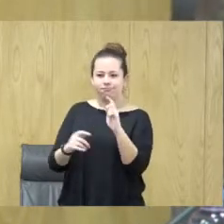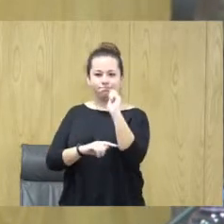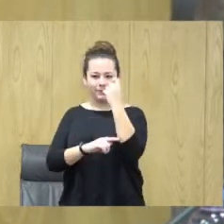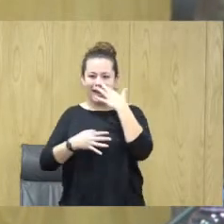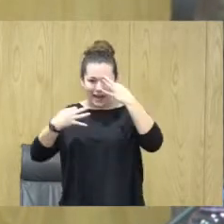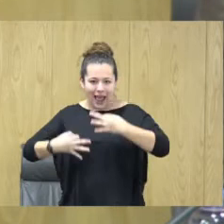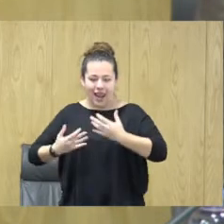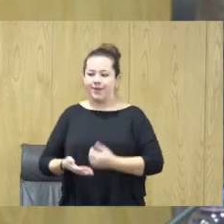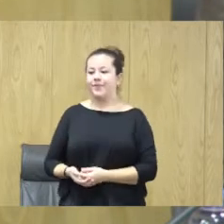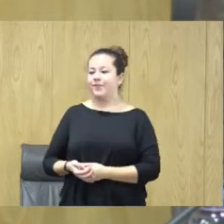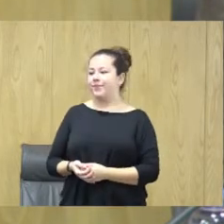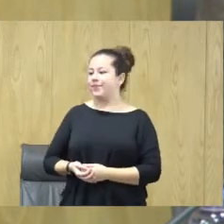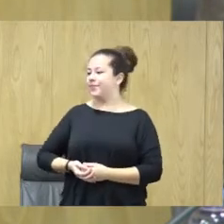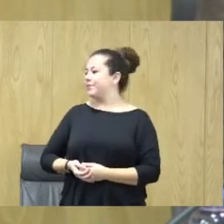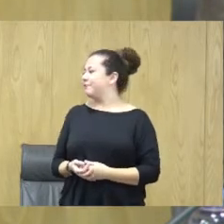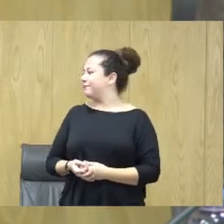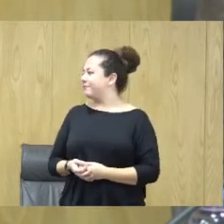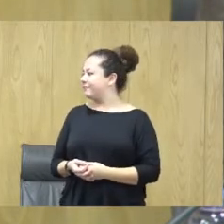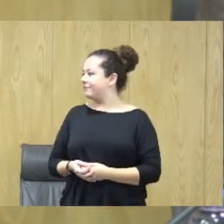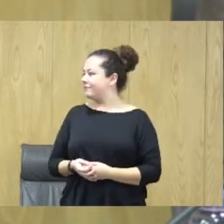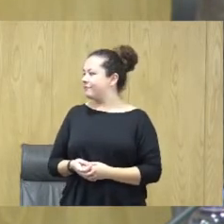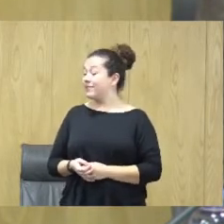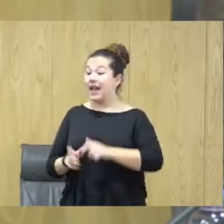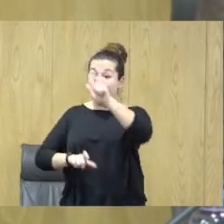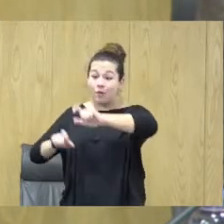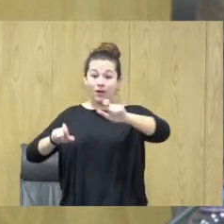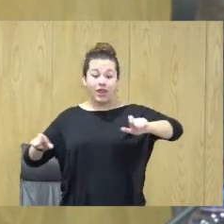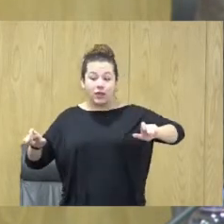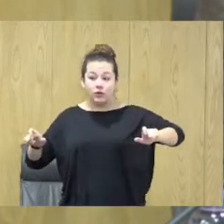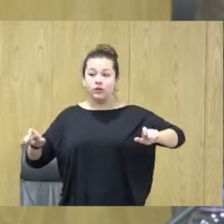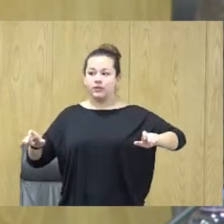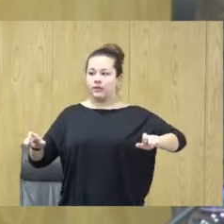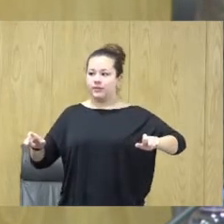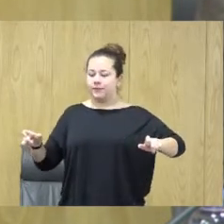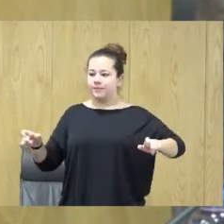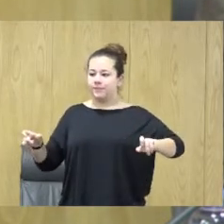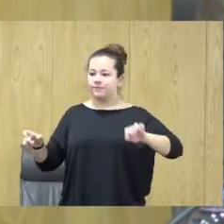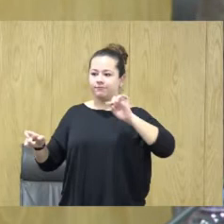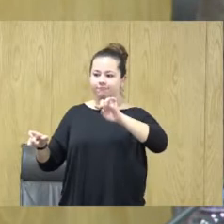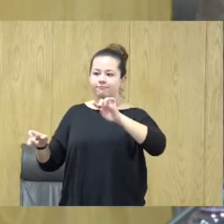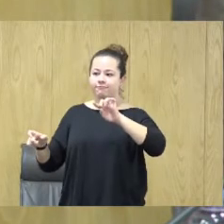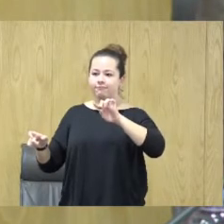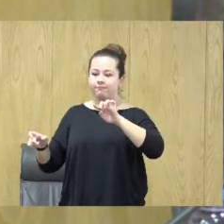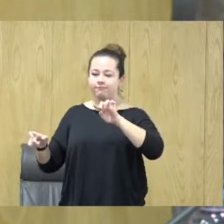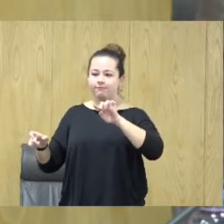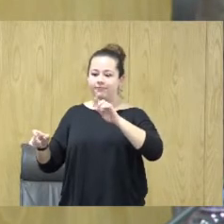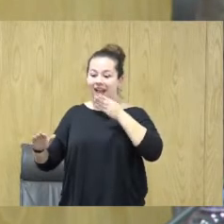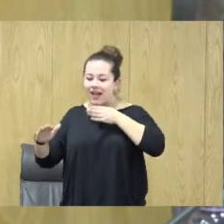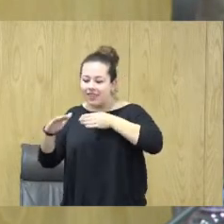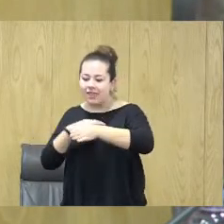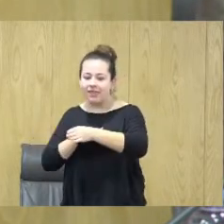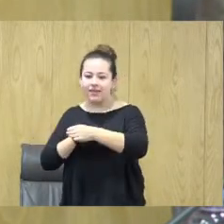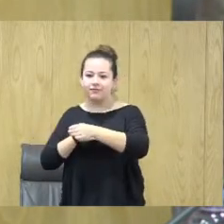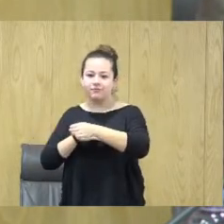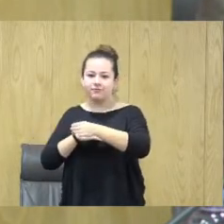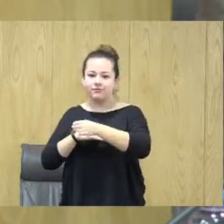real. En una población donde es imposible acceder